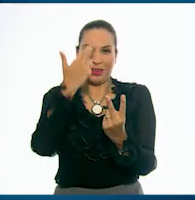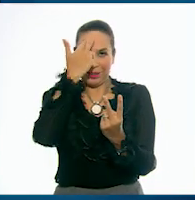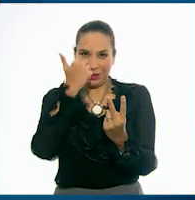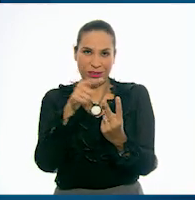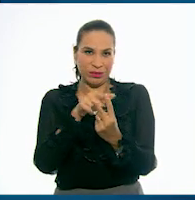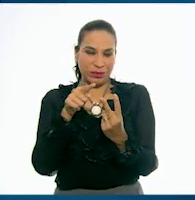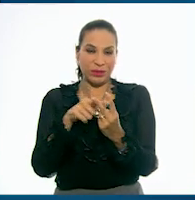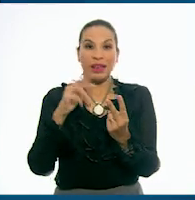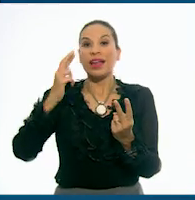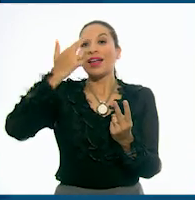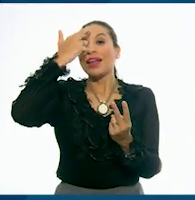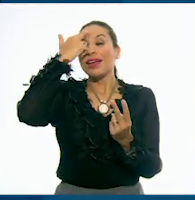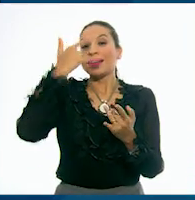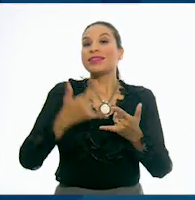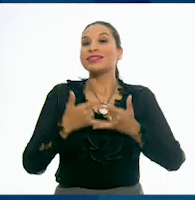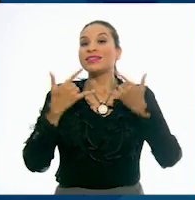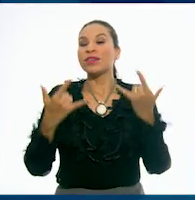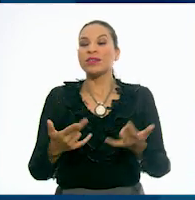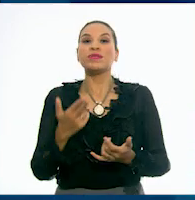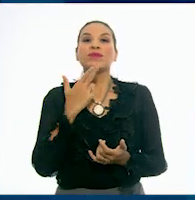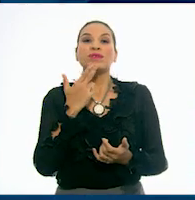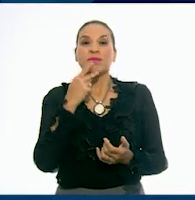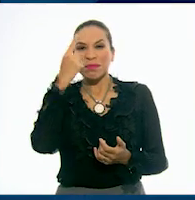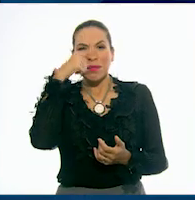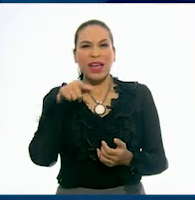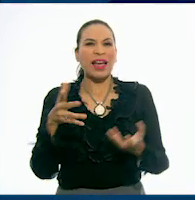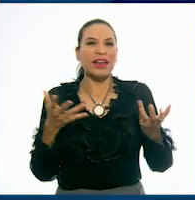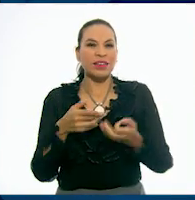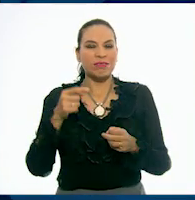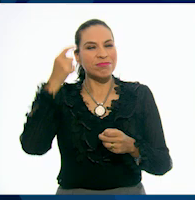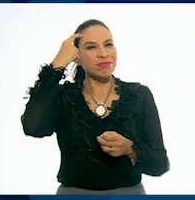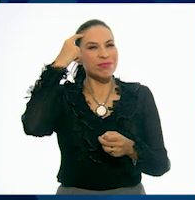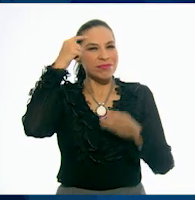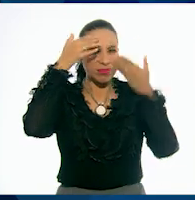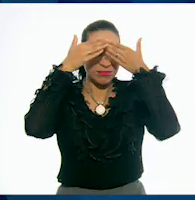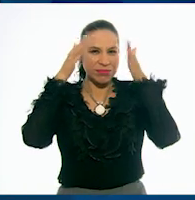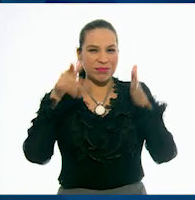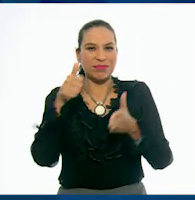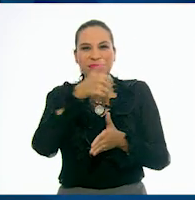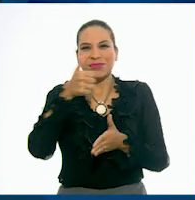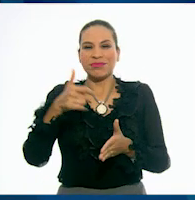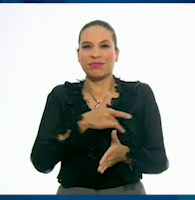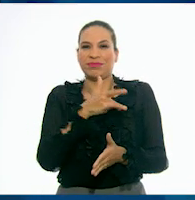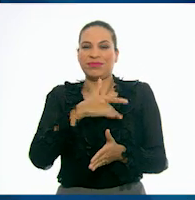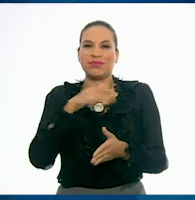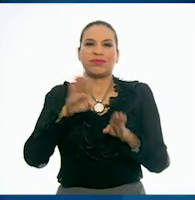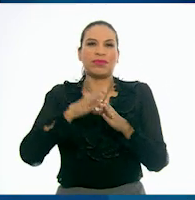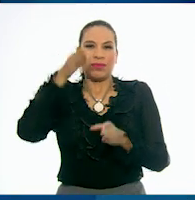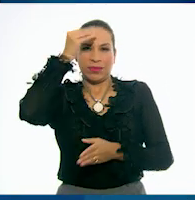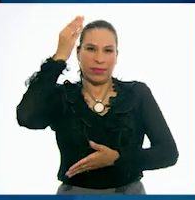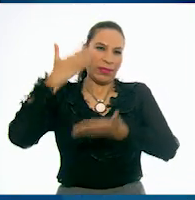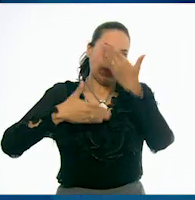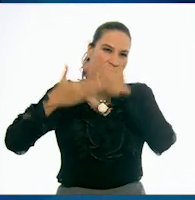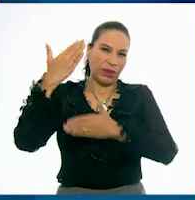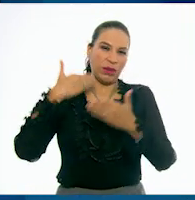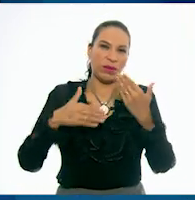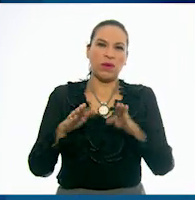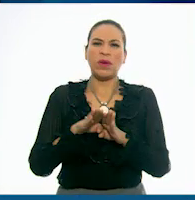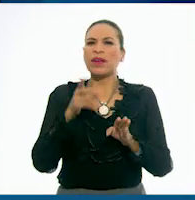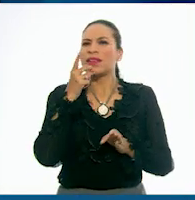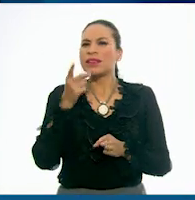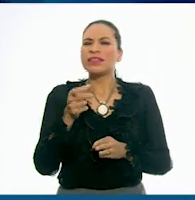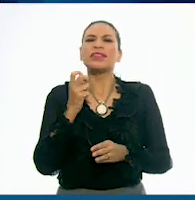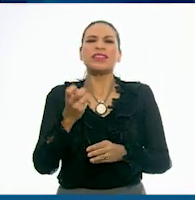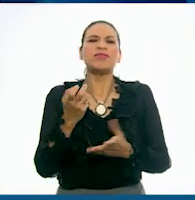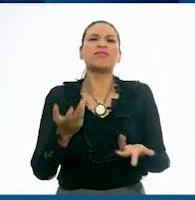razón. Recordemos que la historia nos sirve justamente para crearnos un criterio propio y aprender de nuestro pasado. Y es que, como dicen